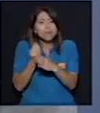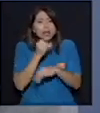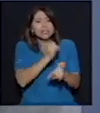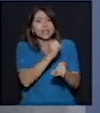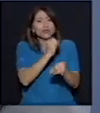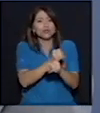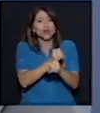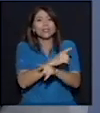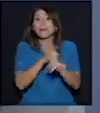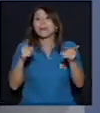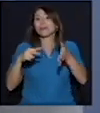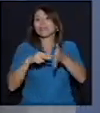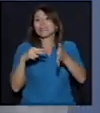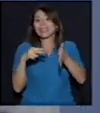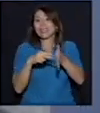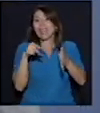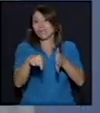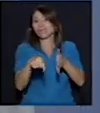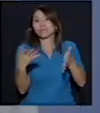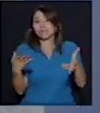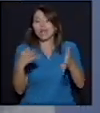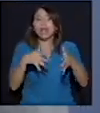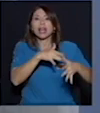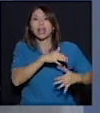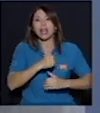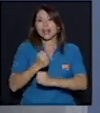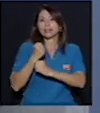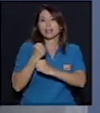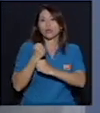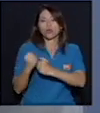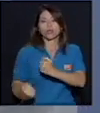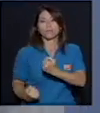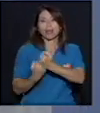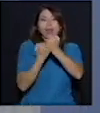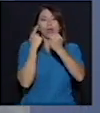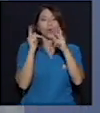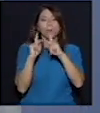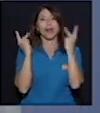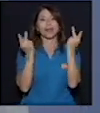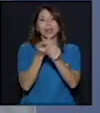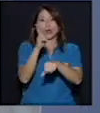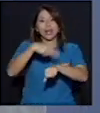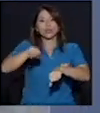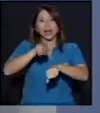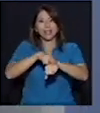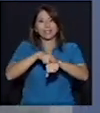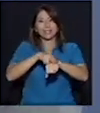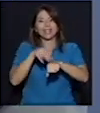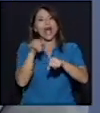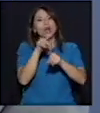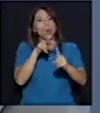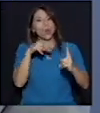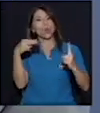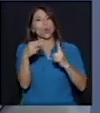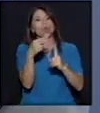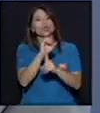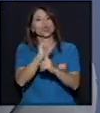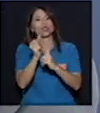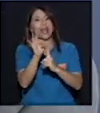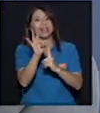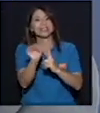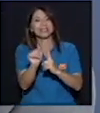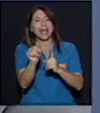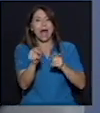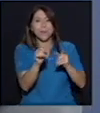en Siria, el ejército, respaldado por este partido nacionalista de corte socialista moderado, si podemos llamarlo así,